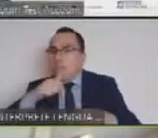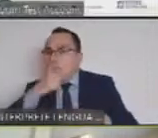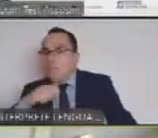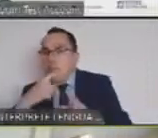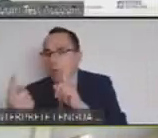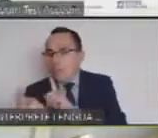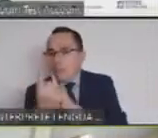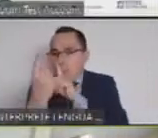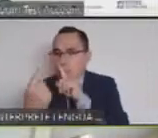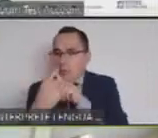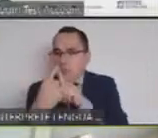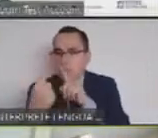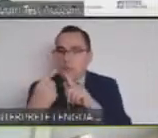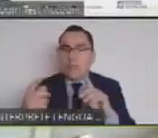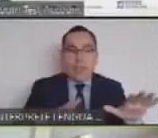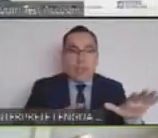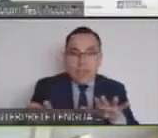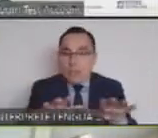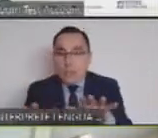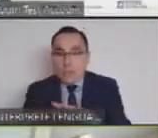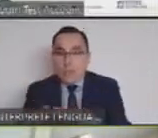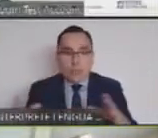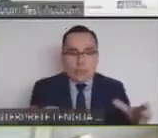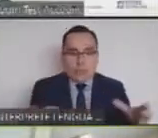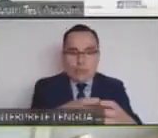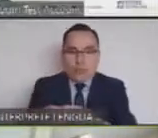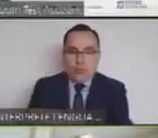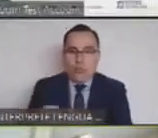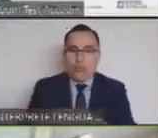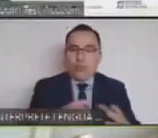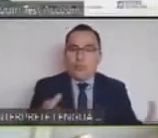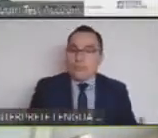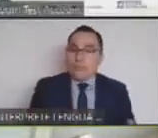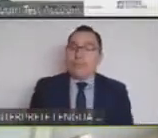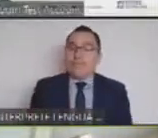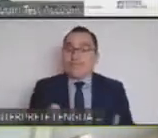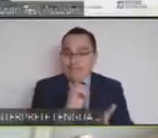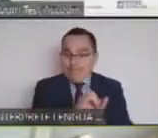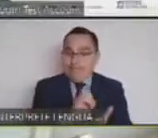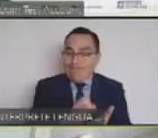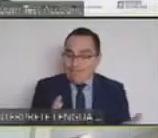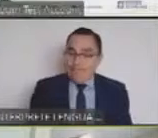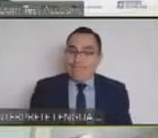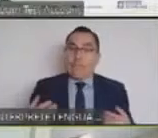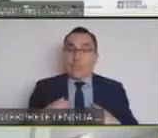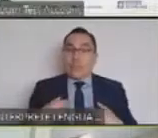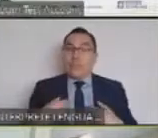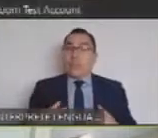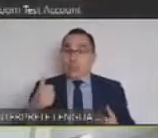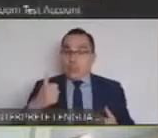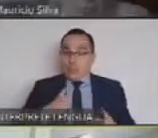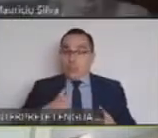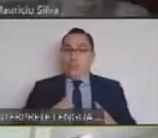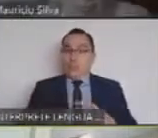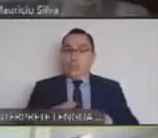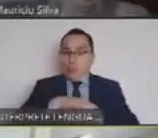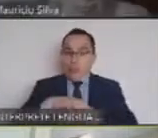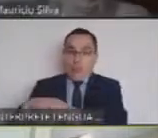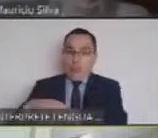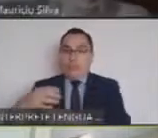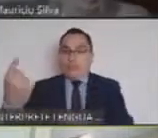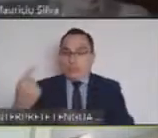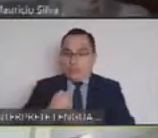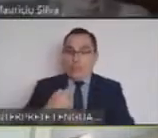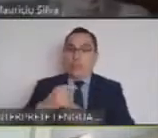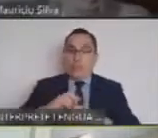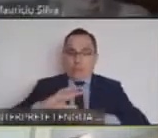entrevistas, actividades gremiales, entre otras. Para el cumplimiento de esta obligación se aprobó la creación de una